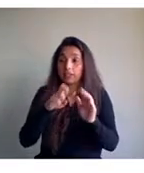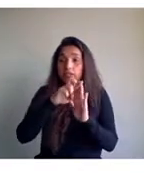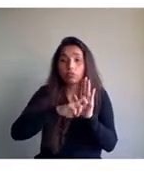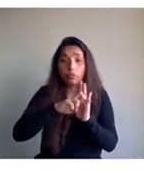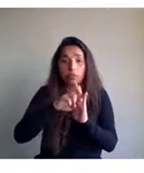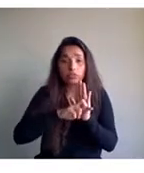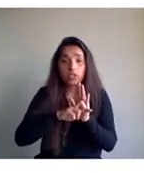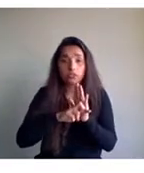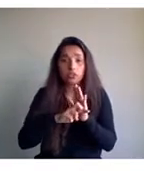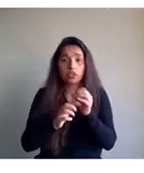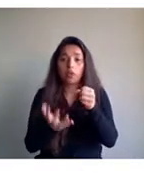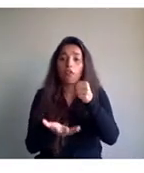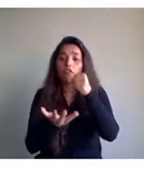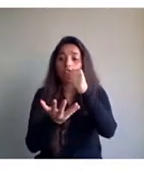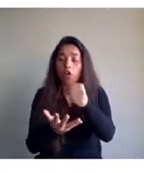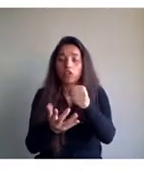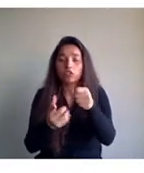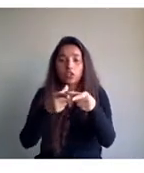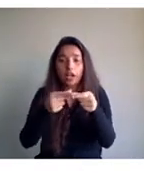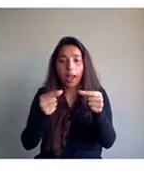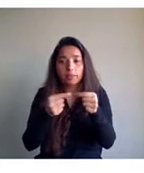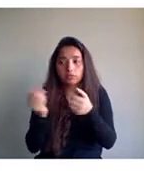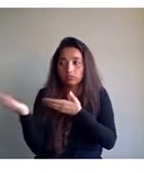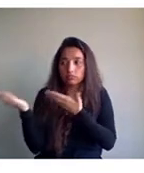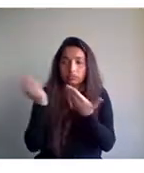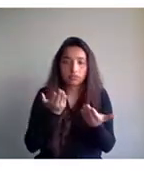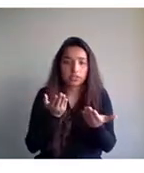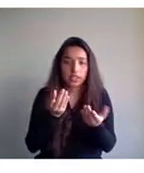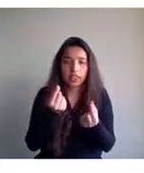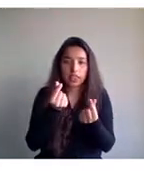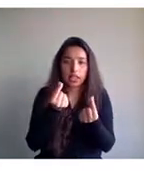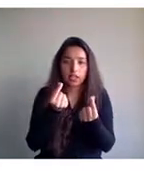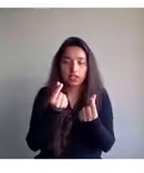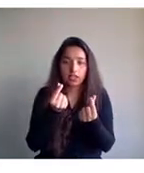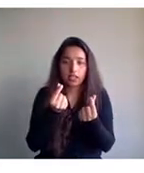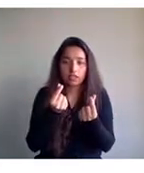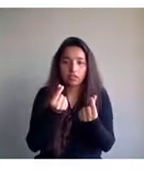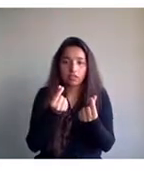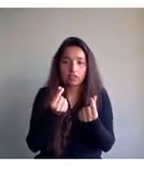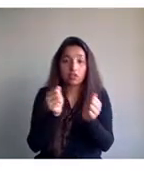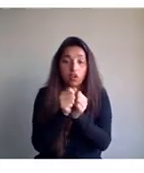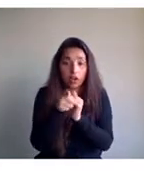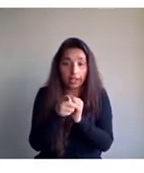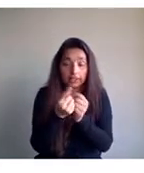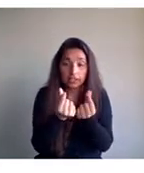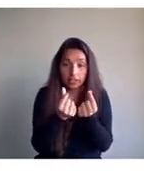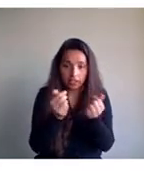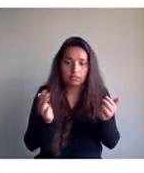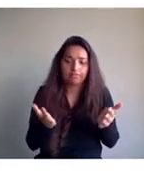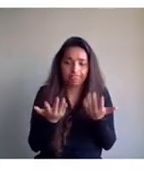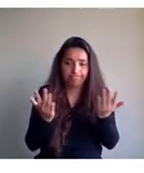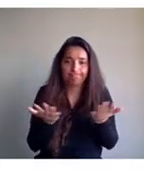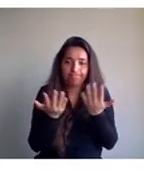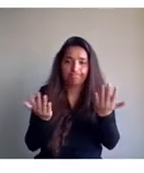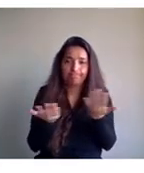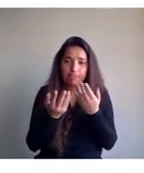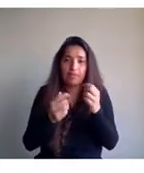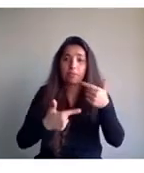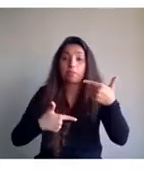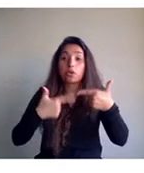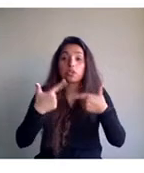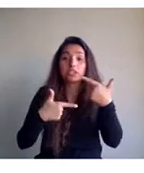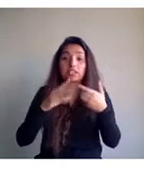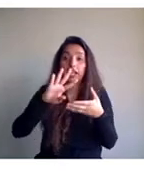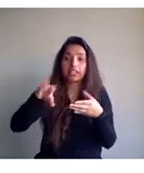actividades del banco interamericano de desarrollo y por eso hay que impulsar políticas acciones como ya lo he dicho varias veces y